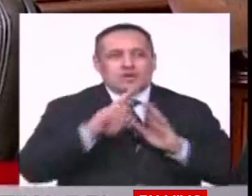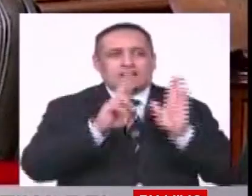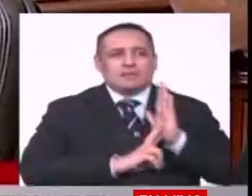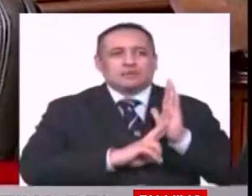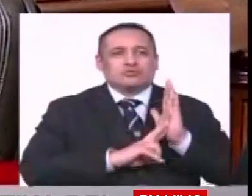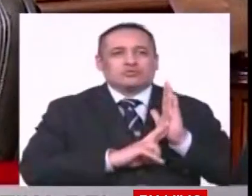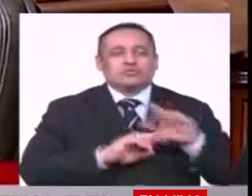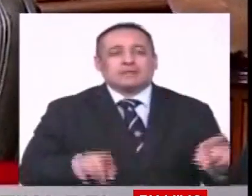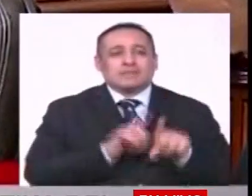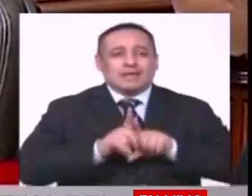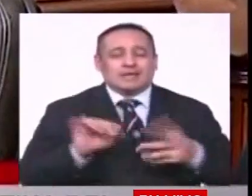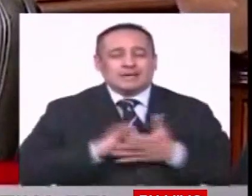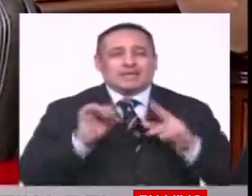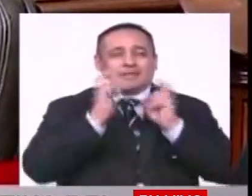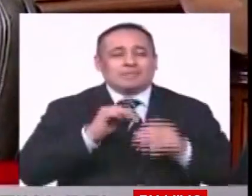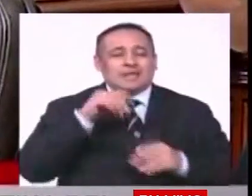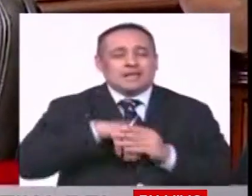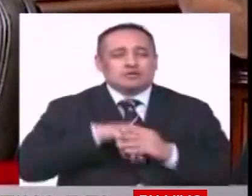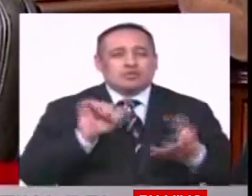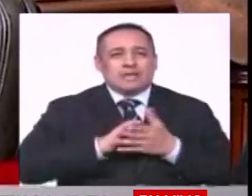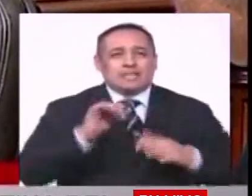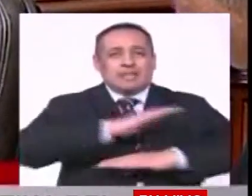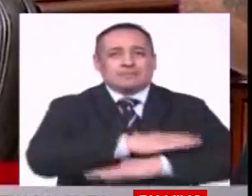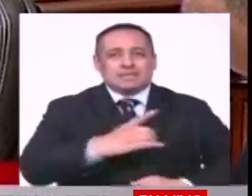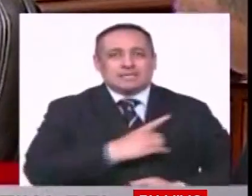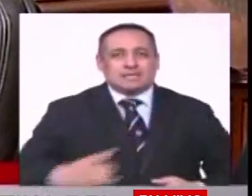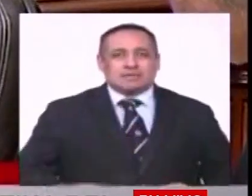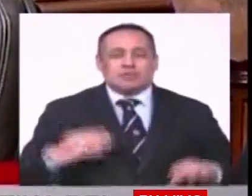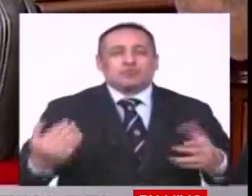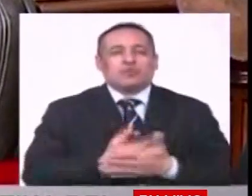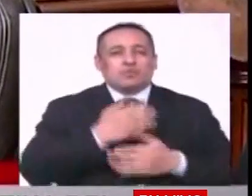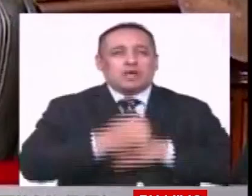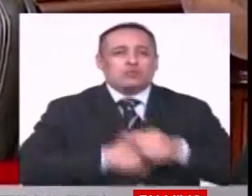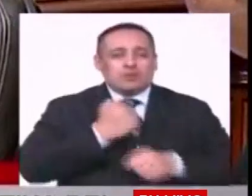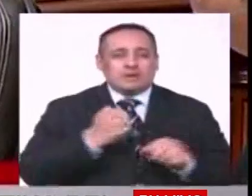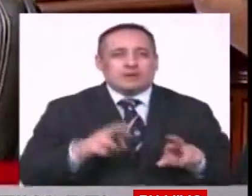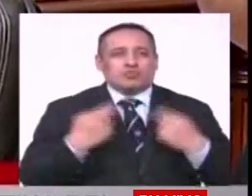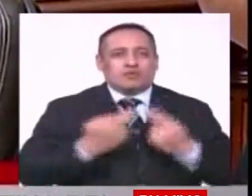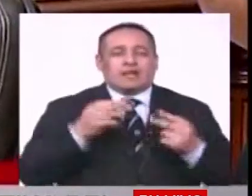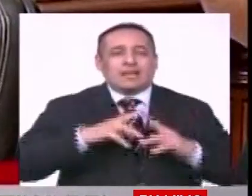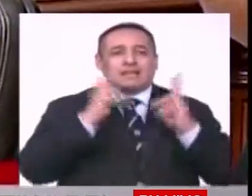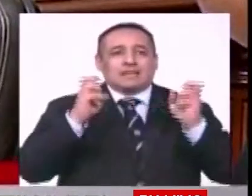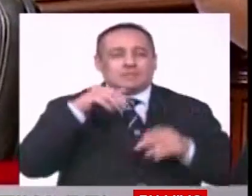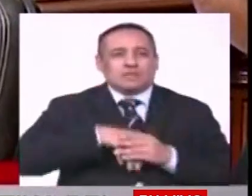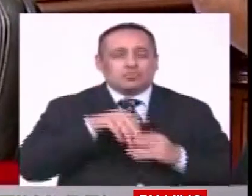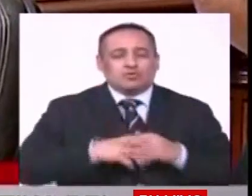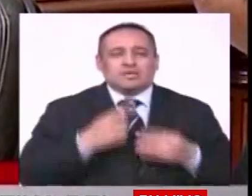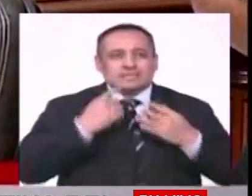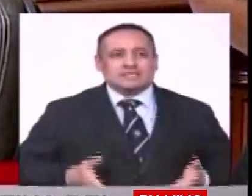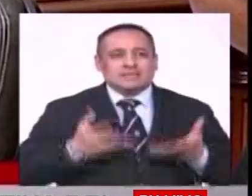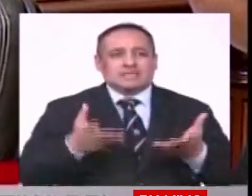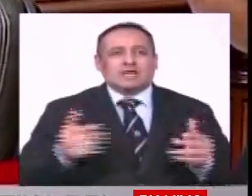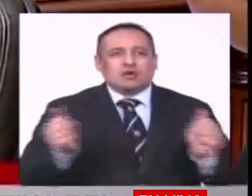reglamento. En el caso de la elección de la mesa directiva para un nuevo periodo anual de sesiones, el acto electoral se lleva a